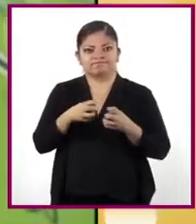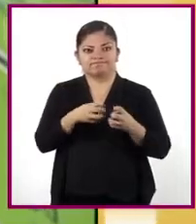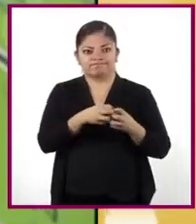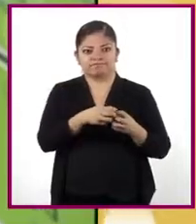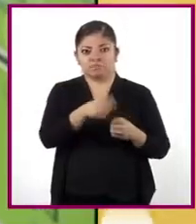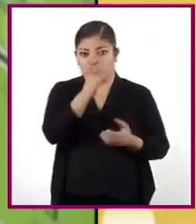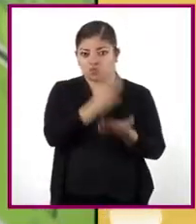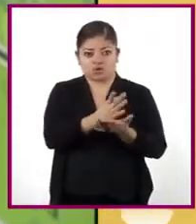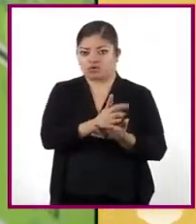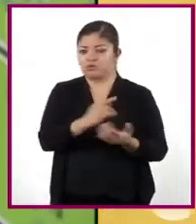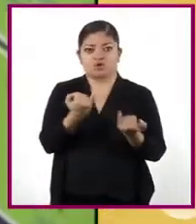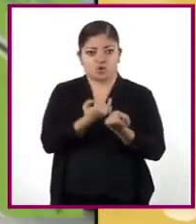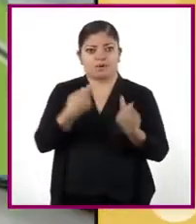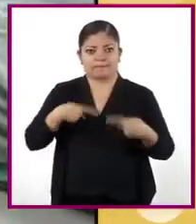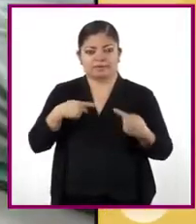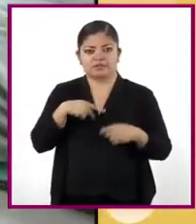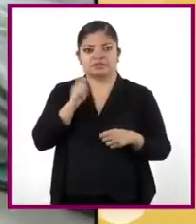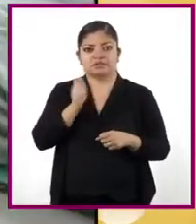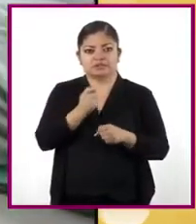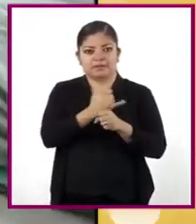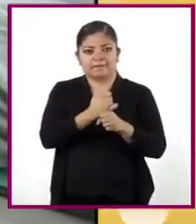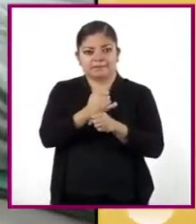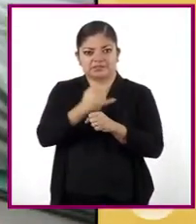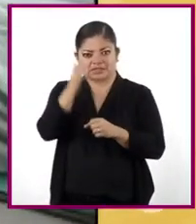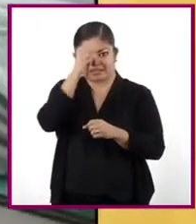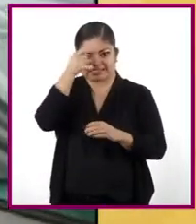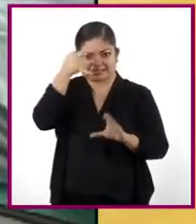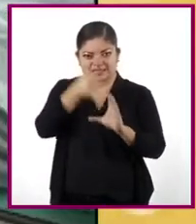personas dedicadas a las ciencias.